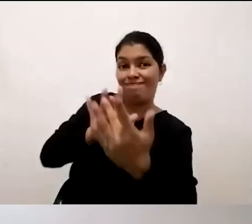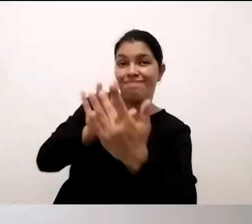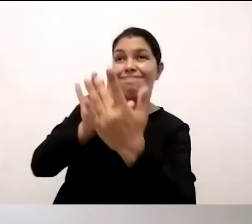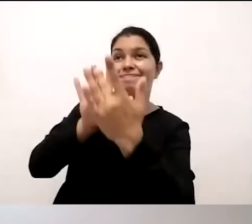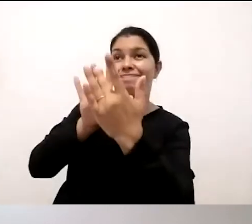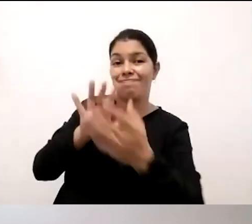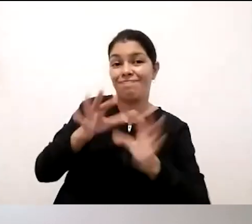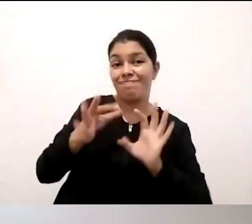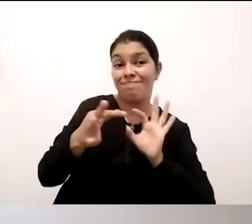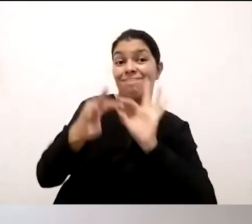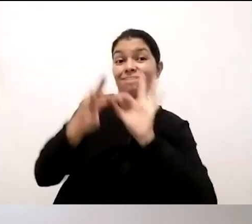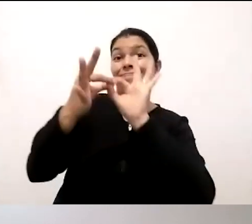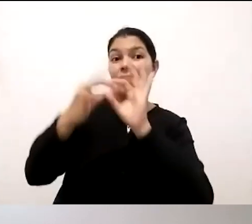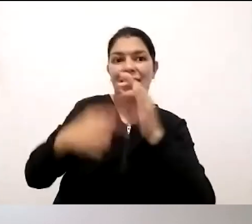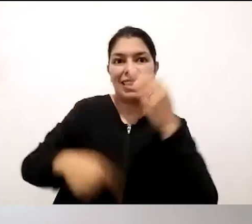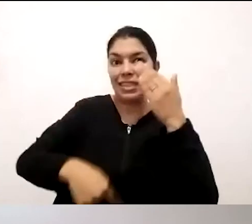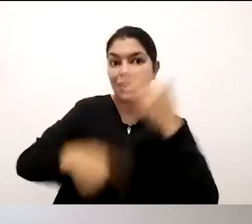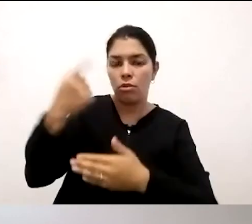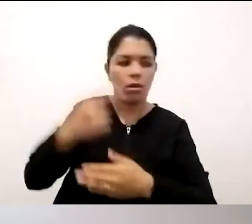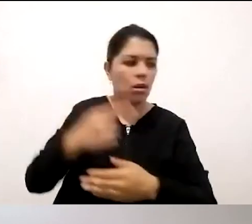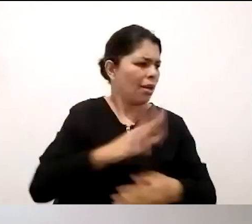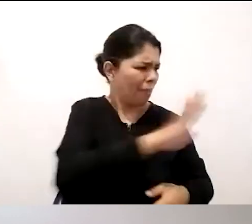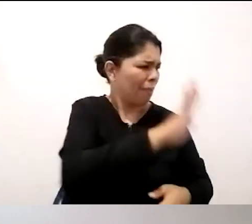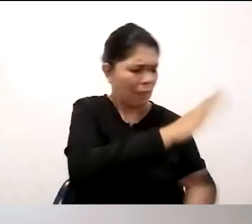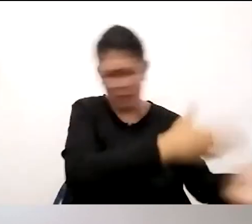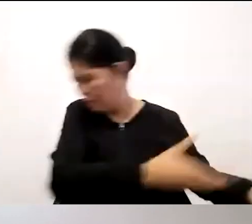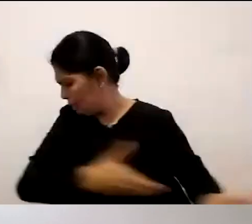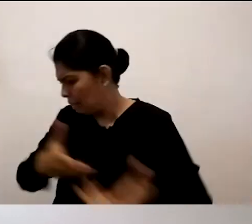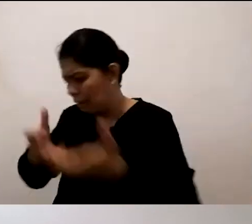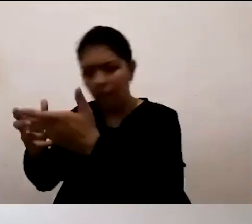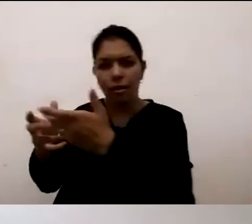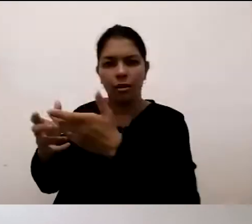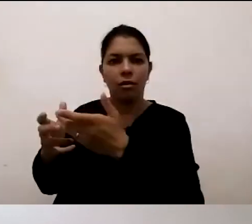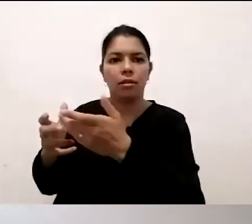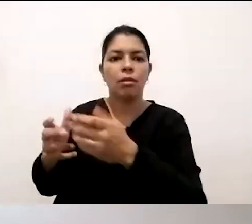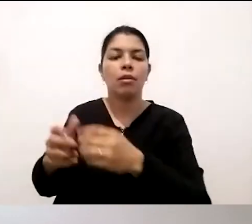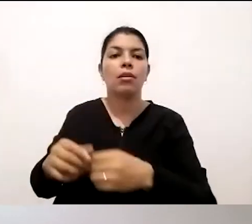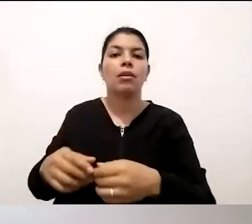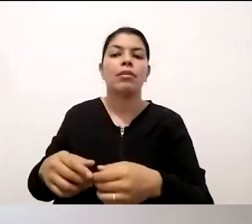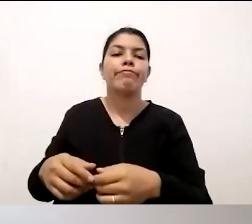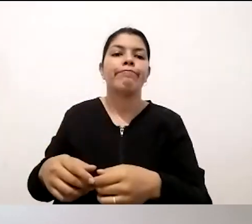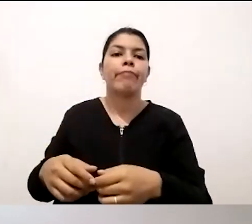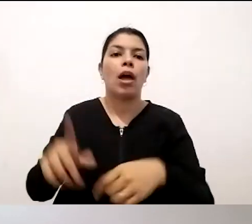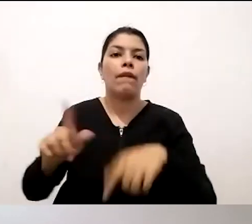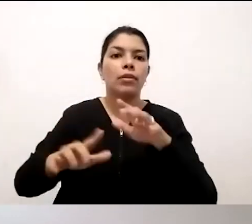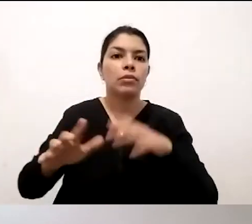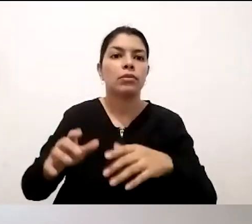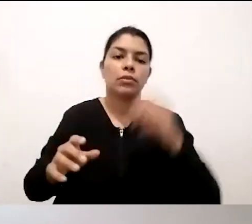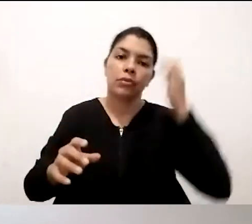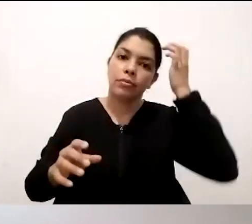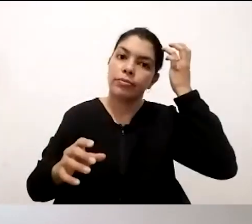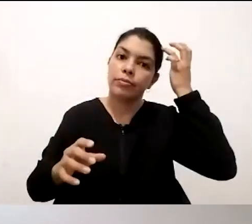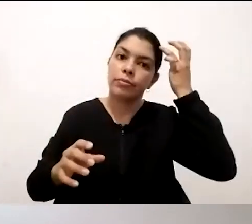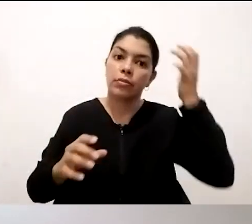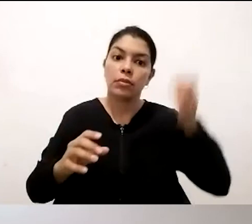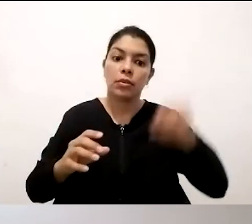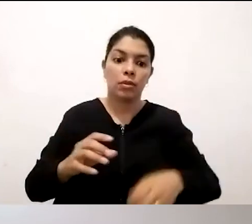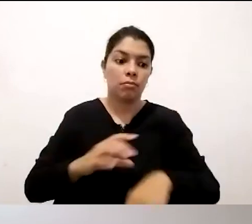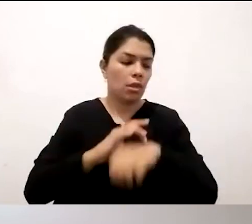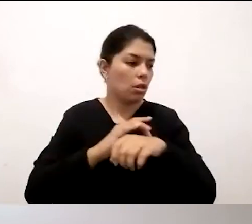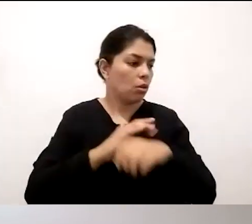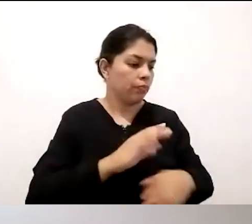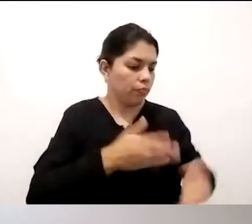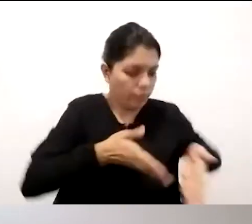niños y aparte pues de ayudar a regular la temperatura. Pero ¿qué pasa? En muchas ocasiones lo que hacen es sacar al bebé y en lugar